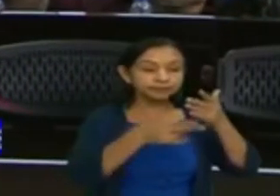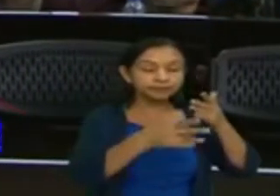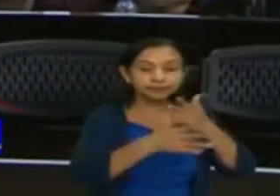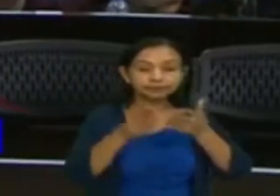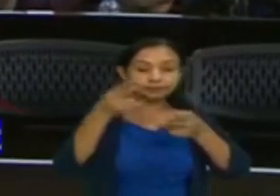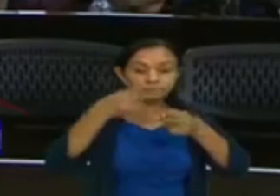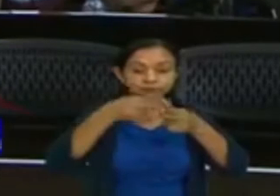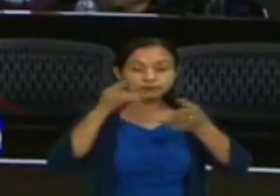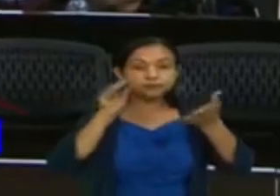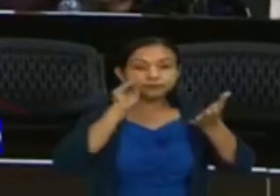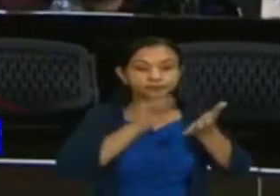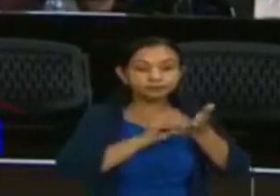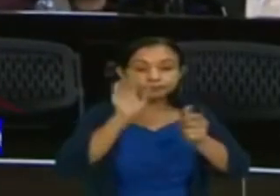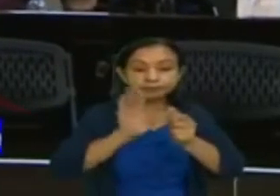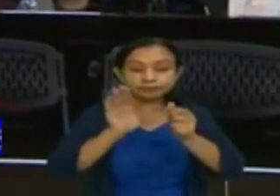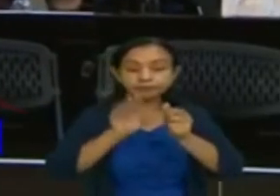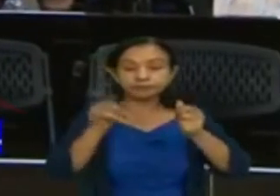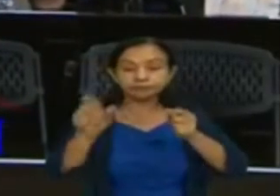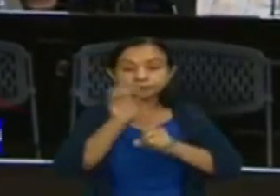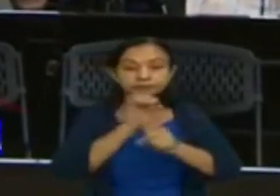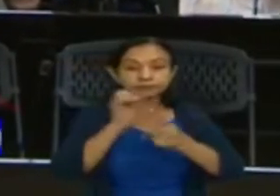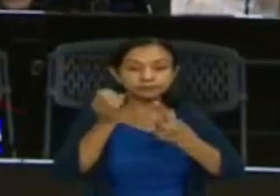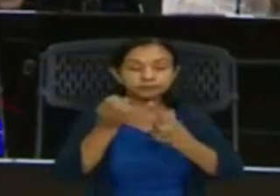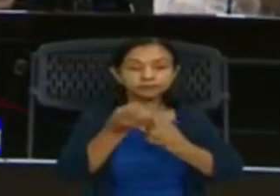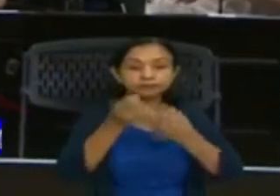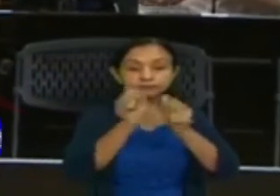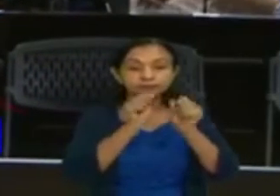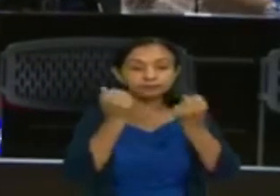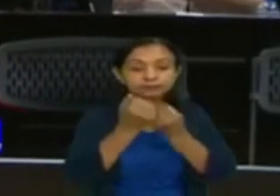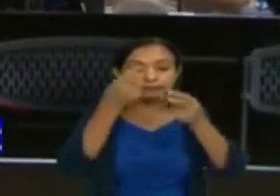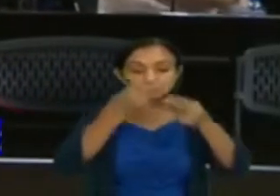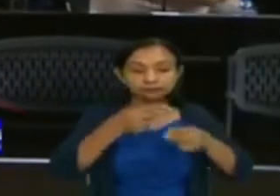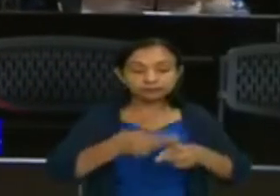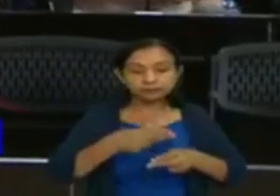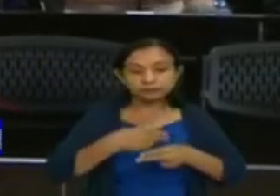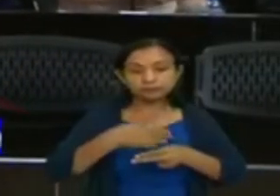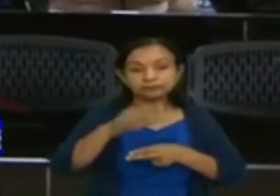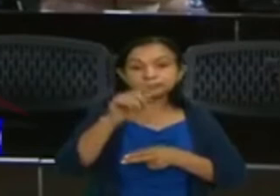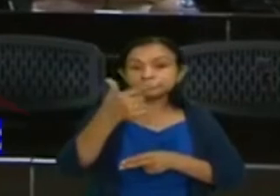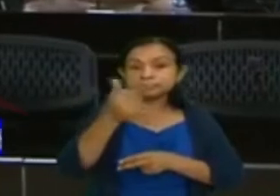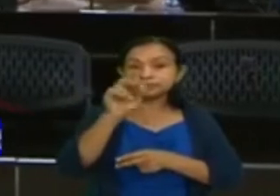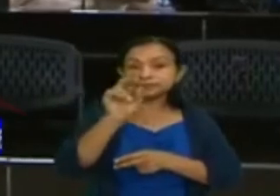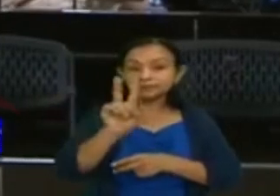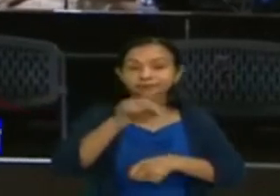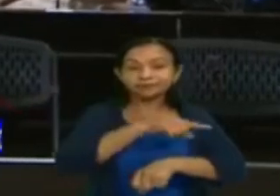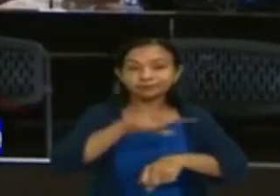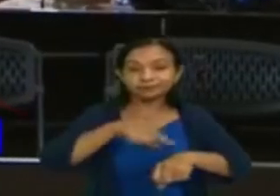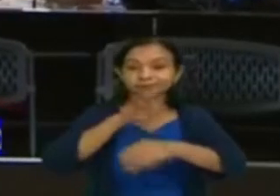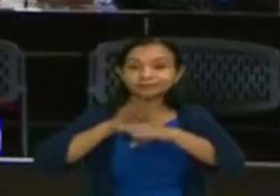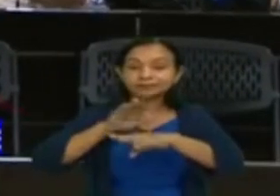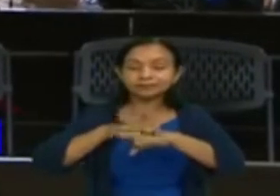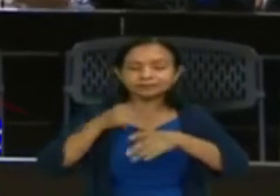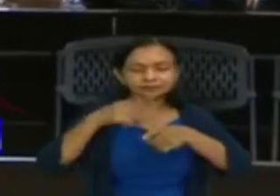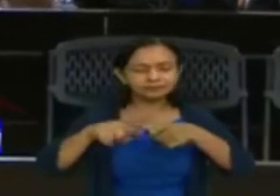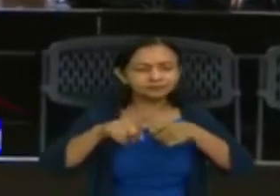inscripción respectiva de cada entidad enumerada en este artículo en un plazo no mayor de 72 horas y sin costo